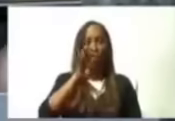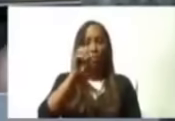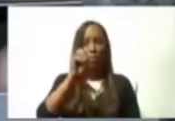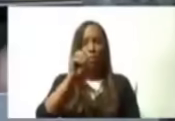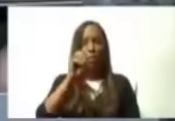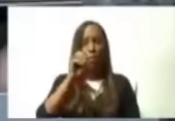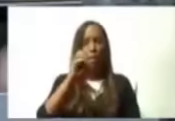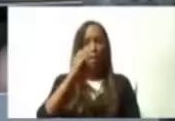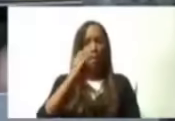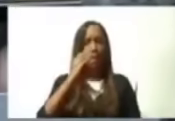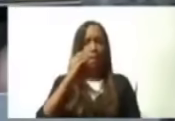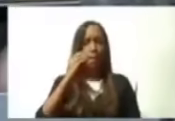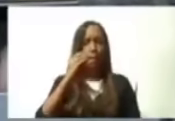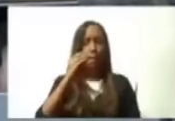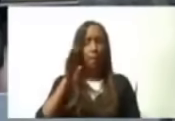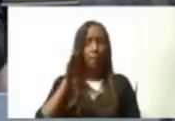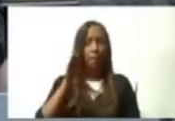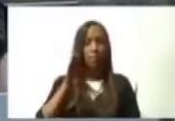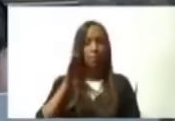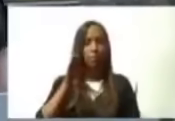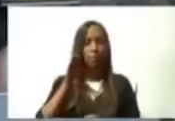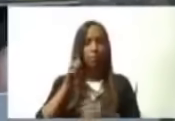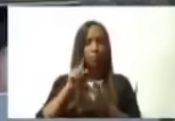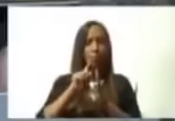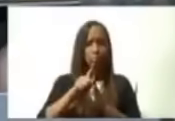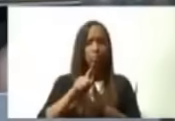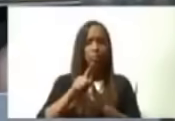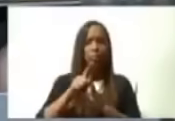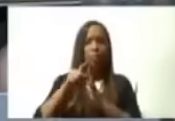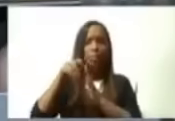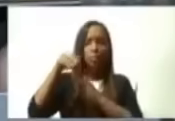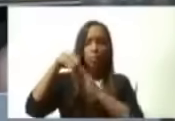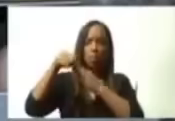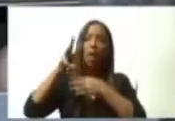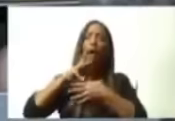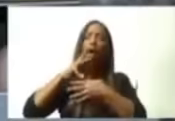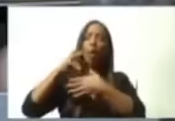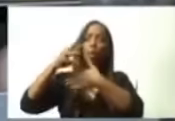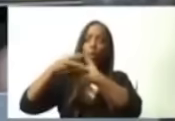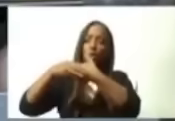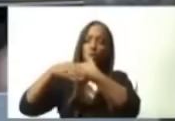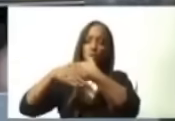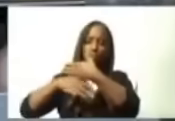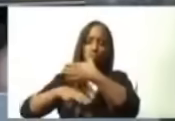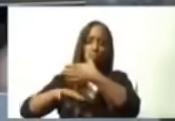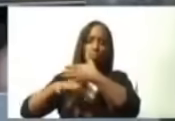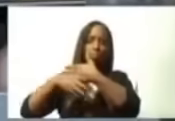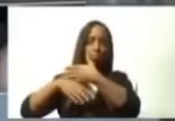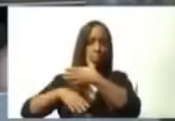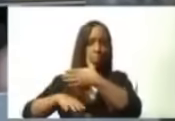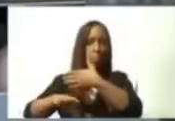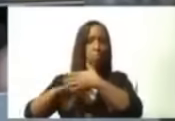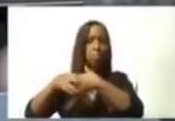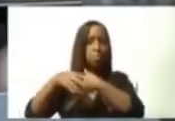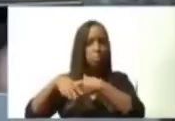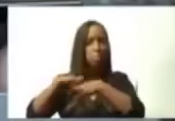Lo que significa, presidente, honorables diputados, que por ese lado, vuelvo y le reitero,